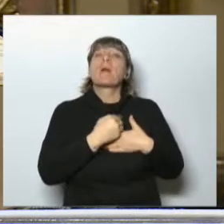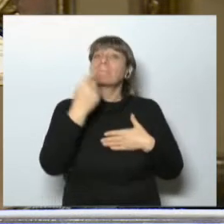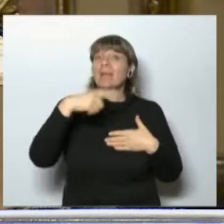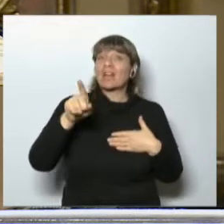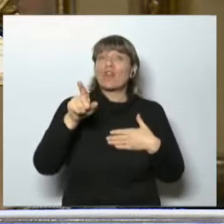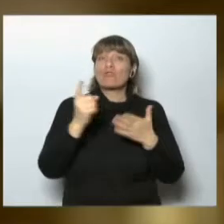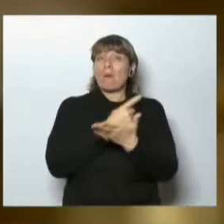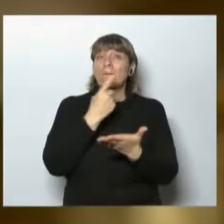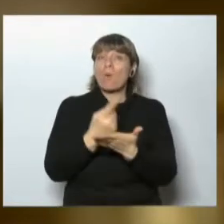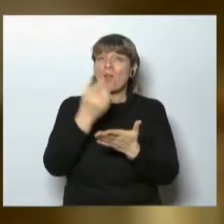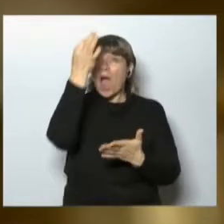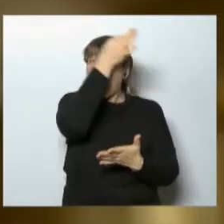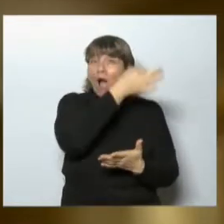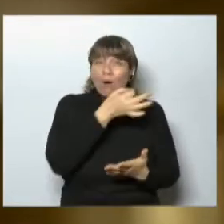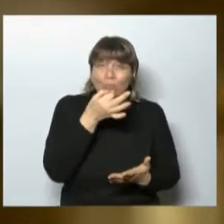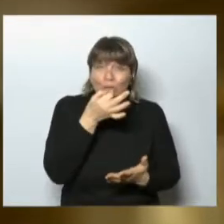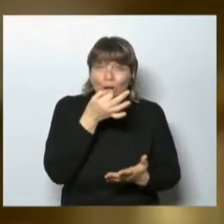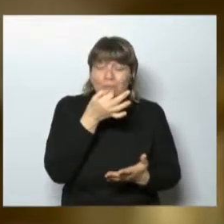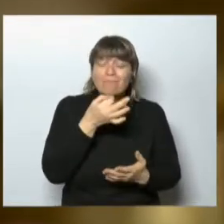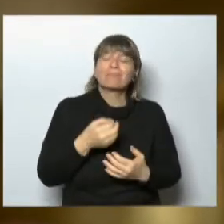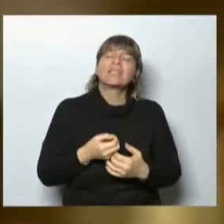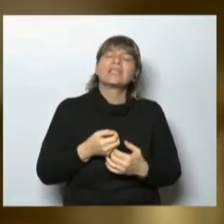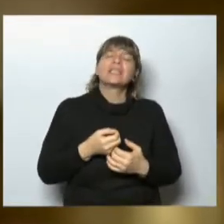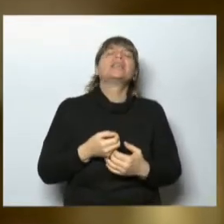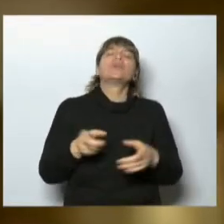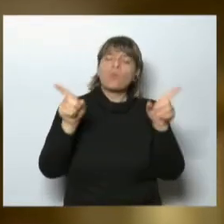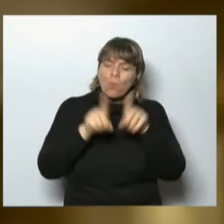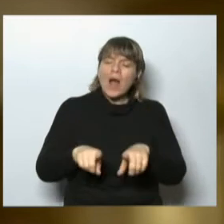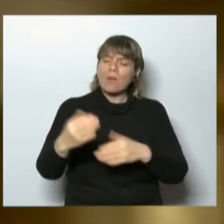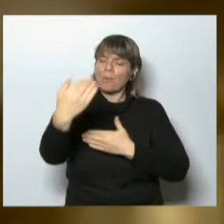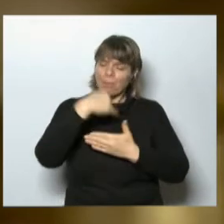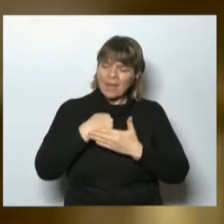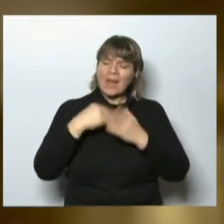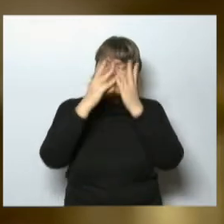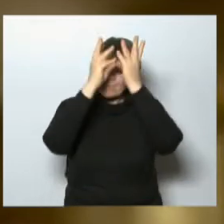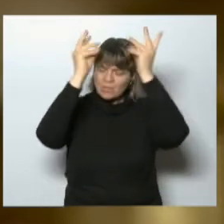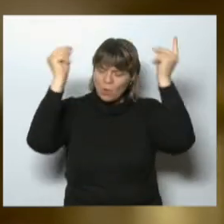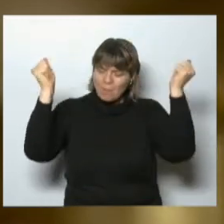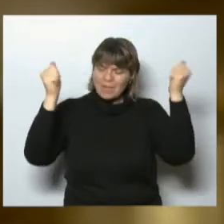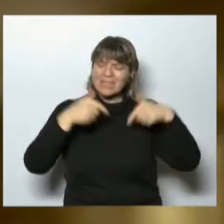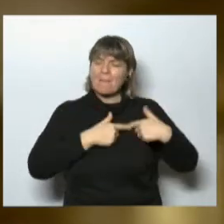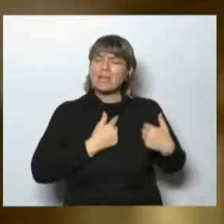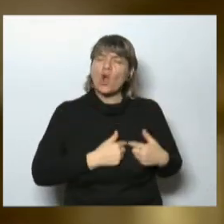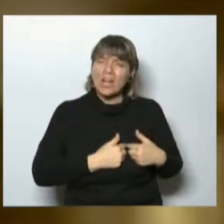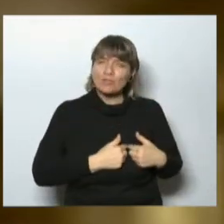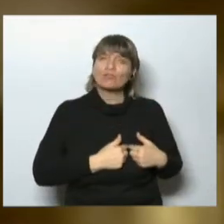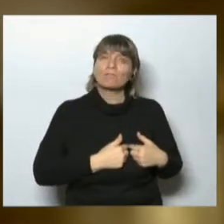como ahora no puedo recibirte sacramentalmente, ven espiritualmente a mi